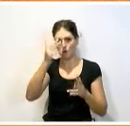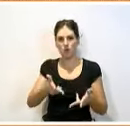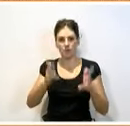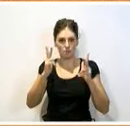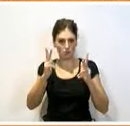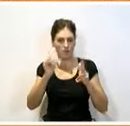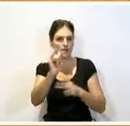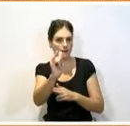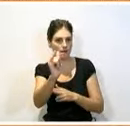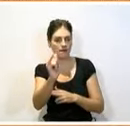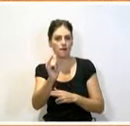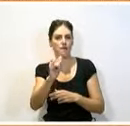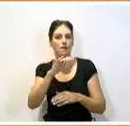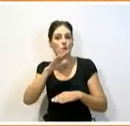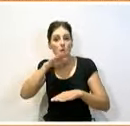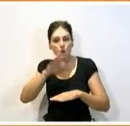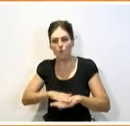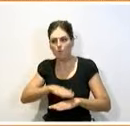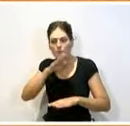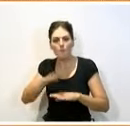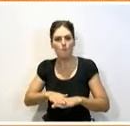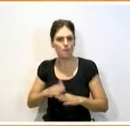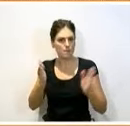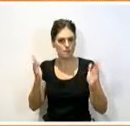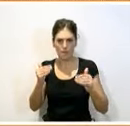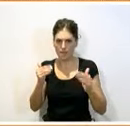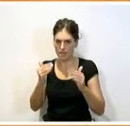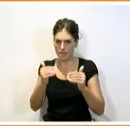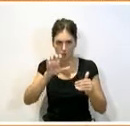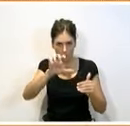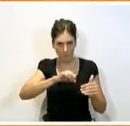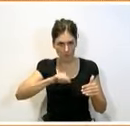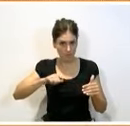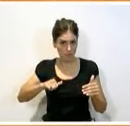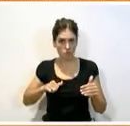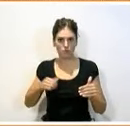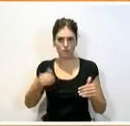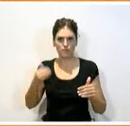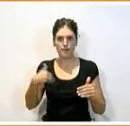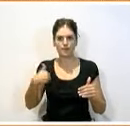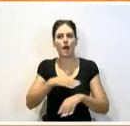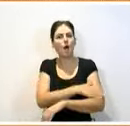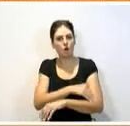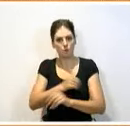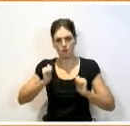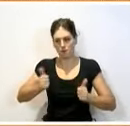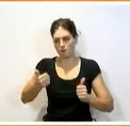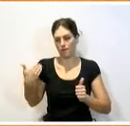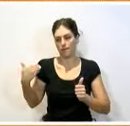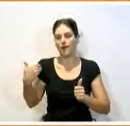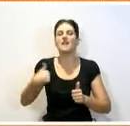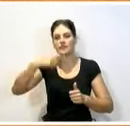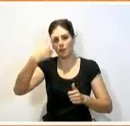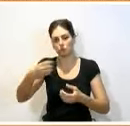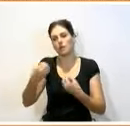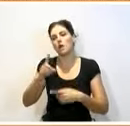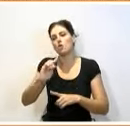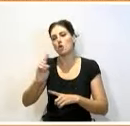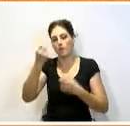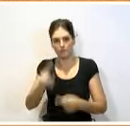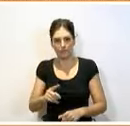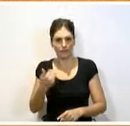Pues bien, los incumplimientos que se están cometiendo en esta comunidad autónoma, ya desde el Gobierno anterior, no me lo cuente, ya lo sé, que tenían que